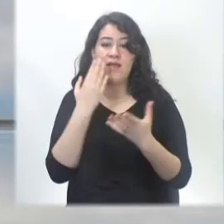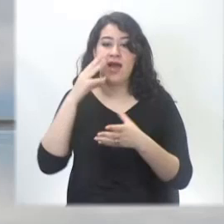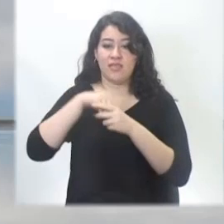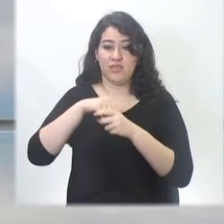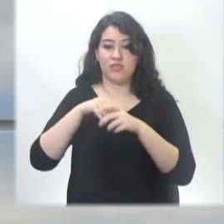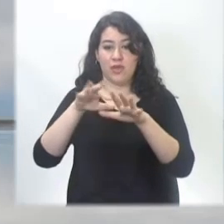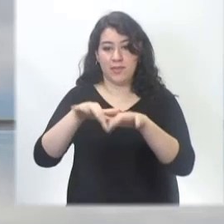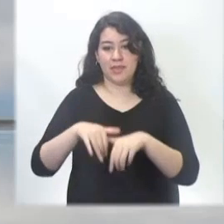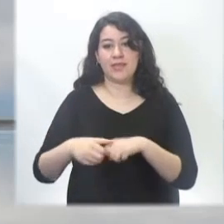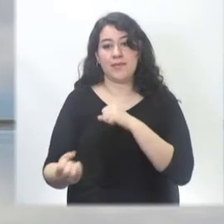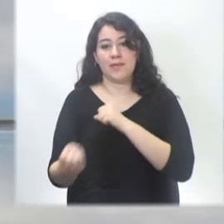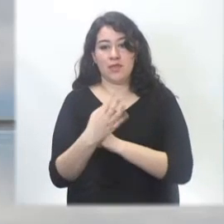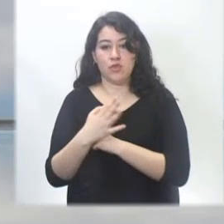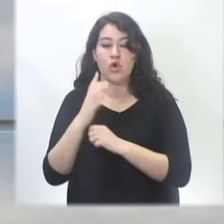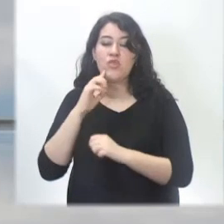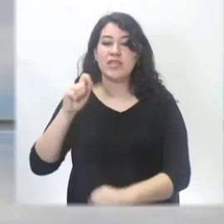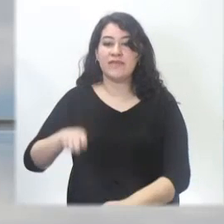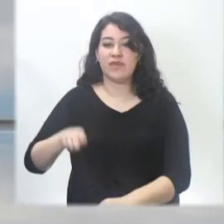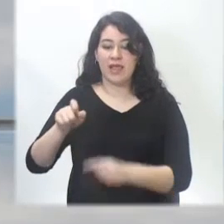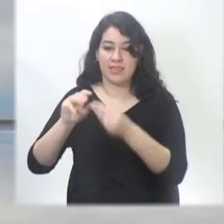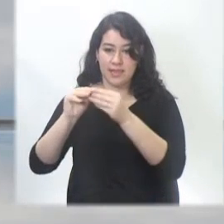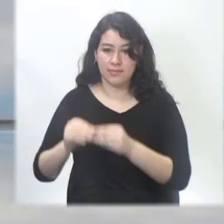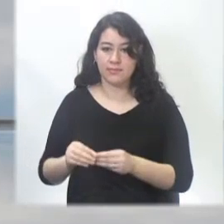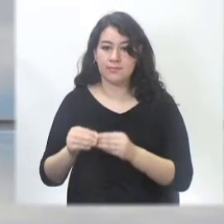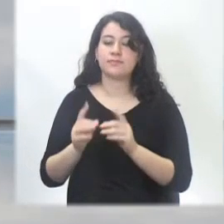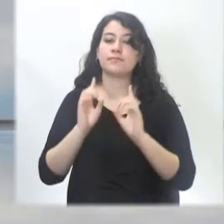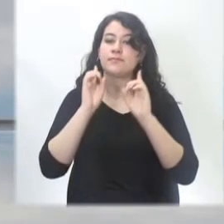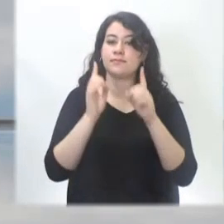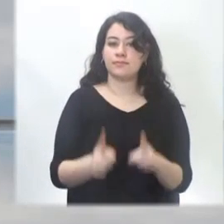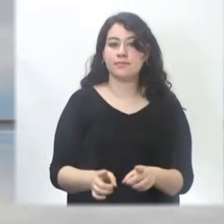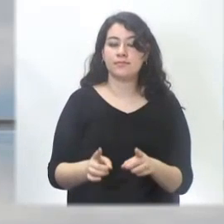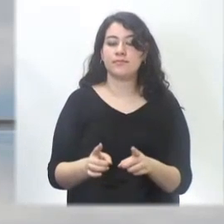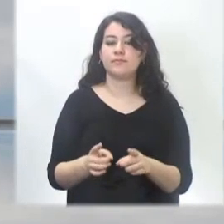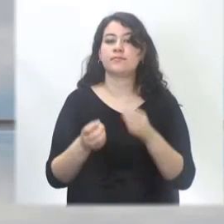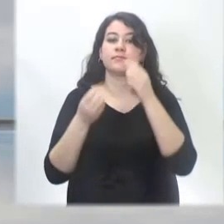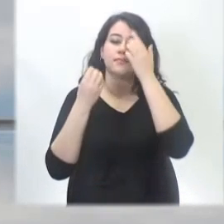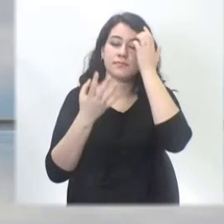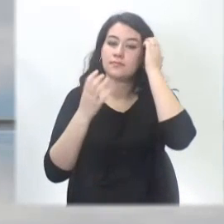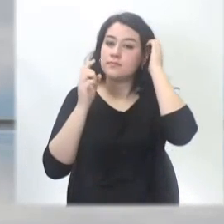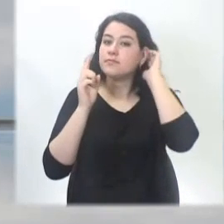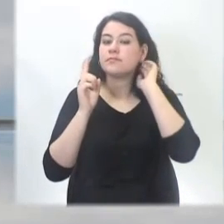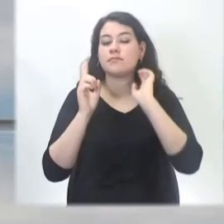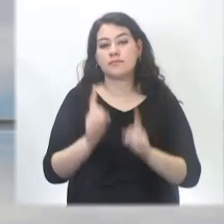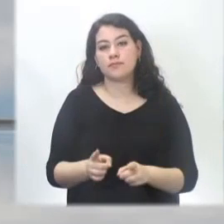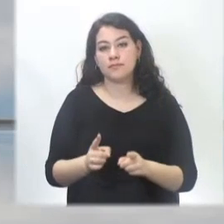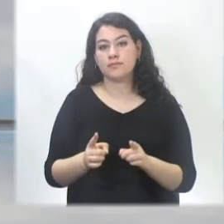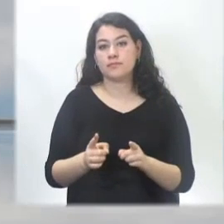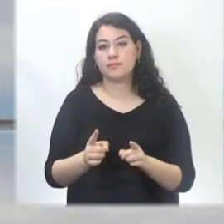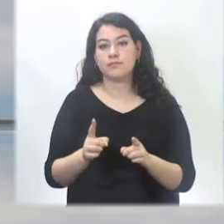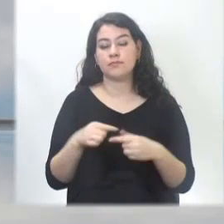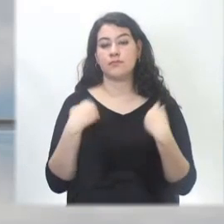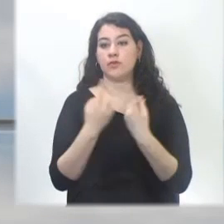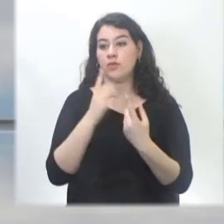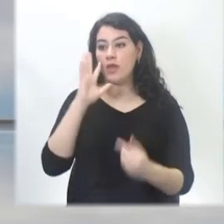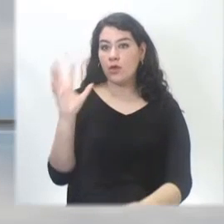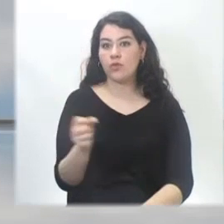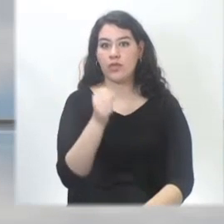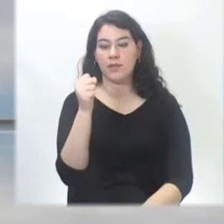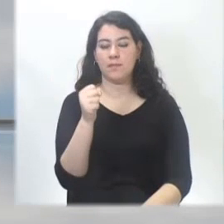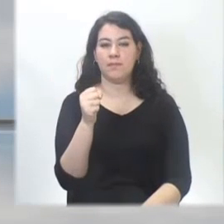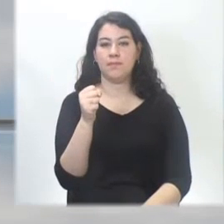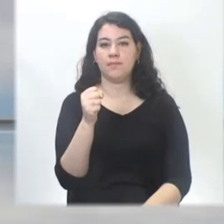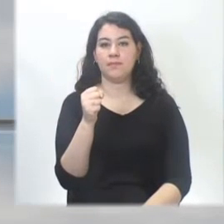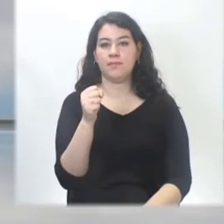manda el Tribunal de Cuentas y porque además Conseguí